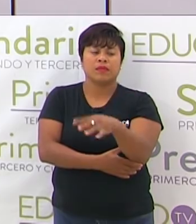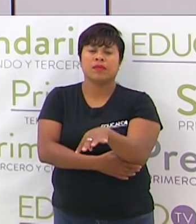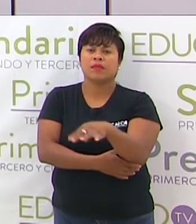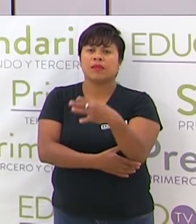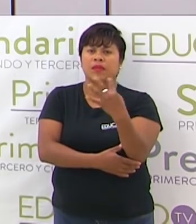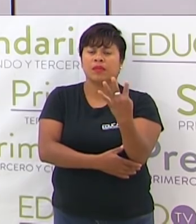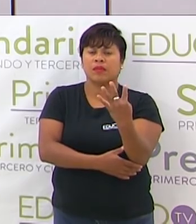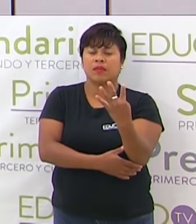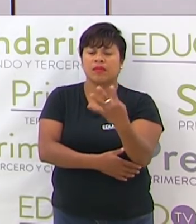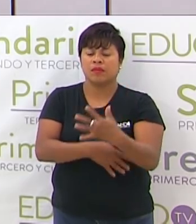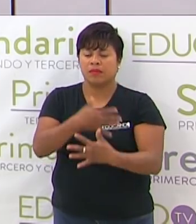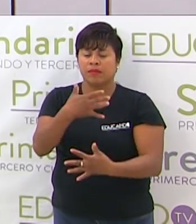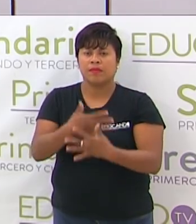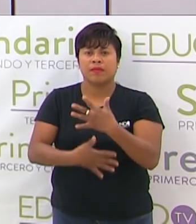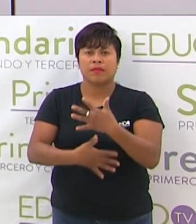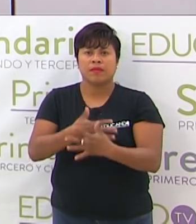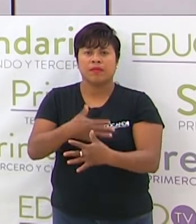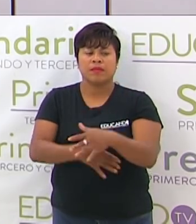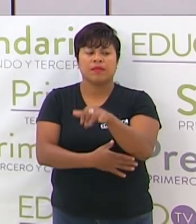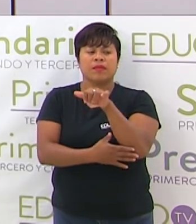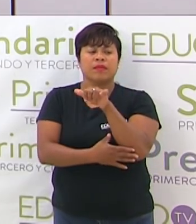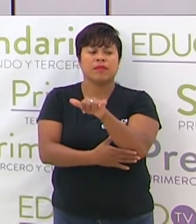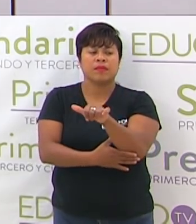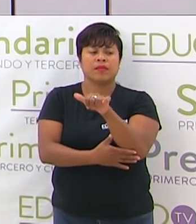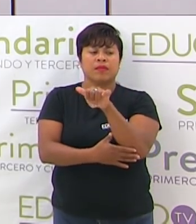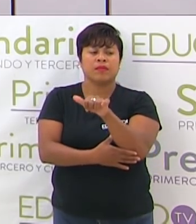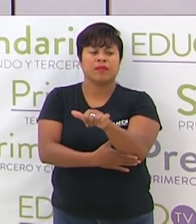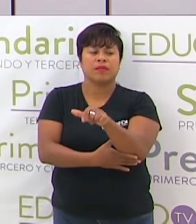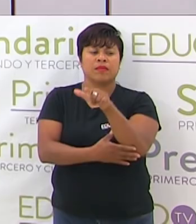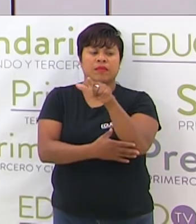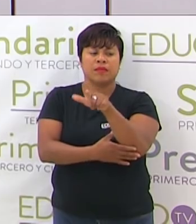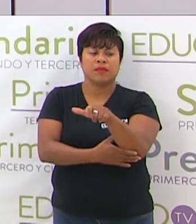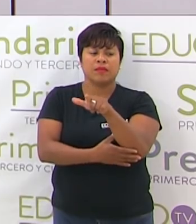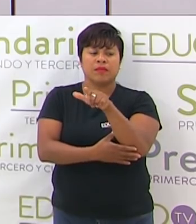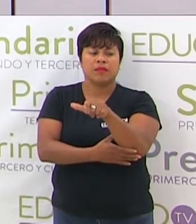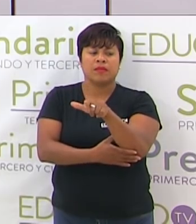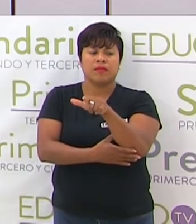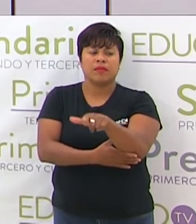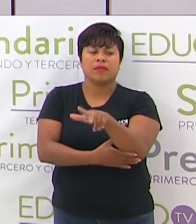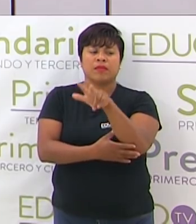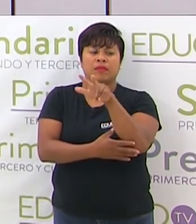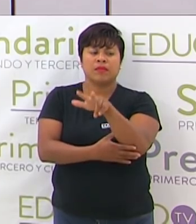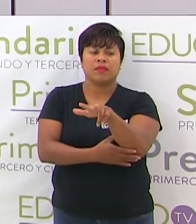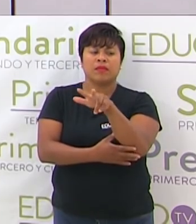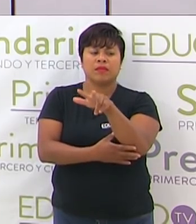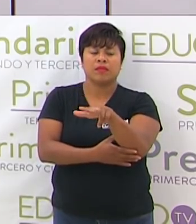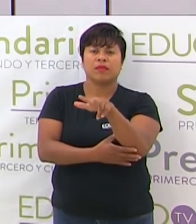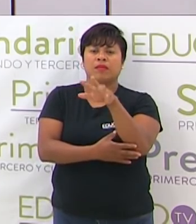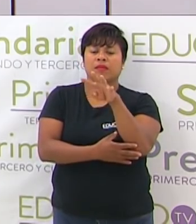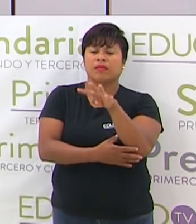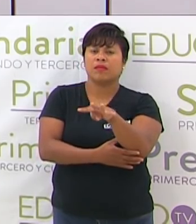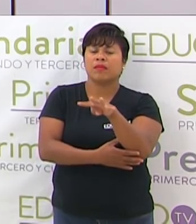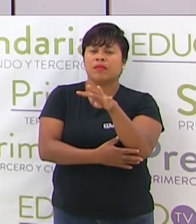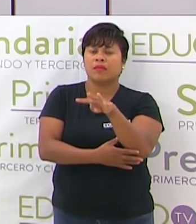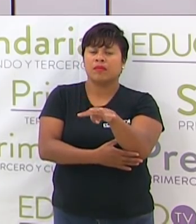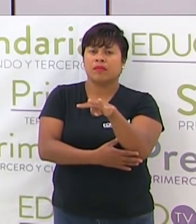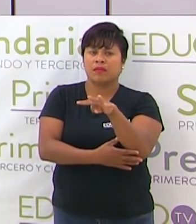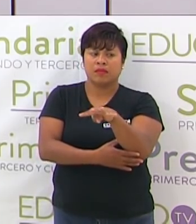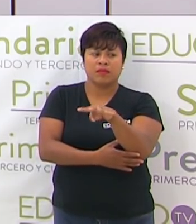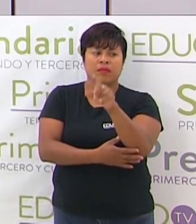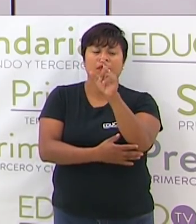12, 13, 14, 15, 16, 17,